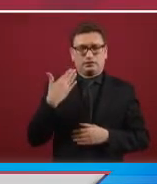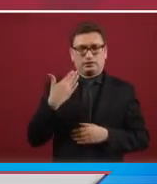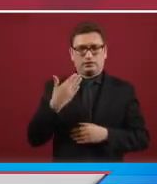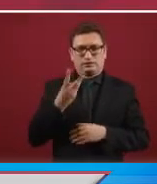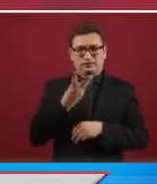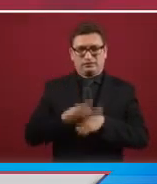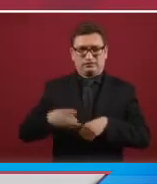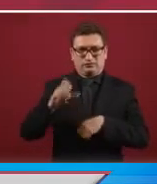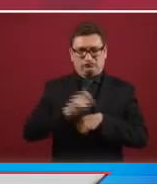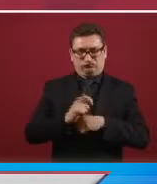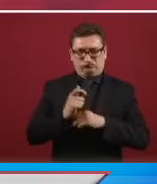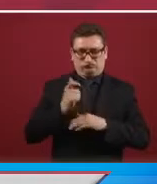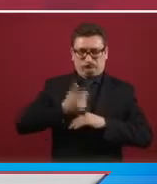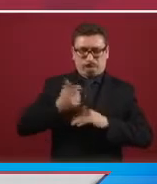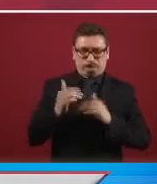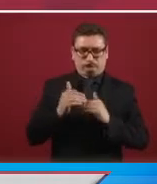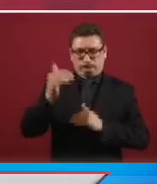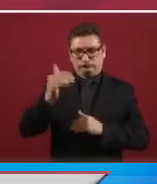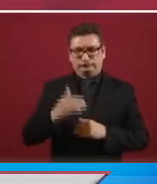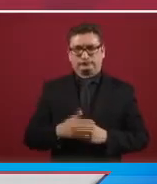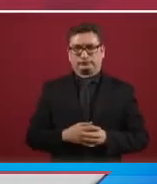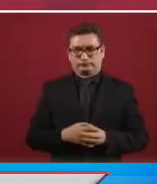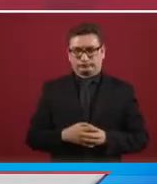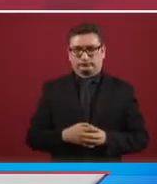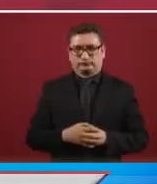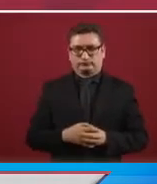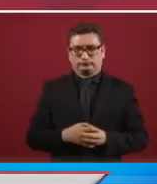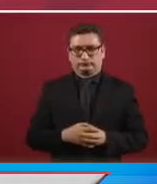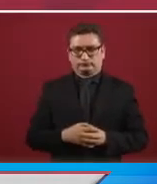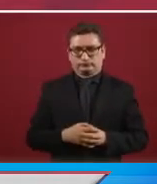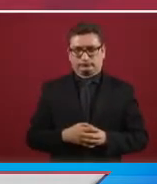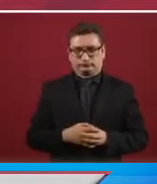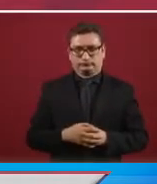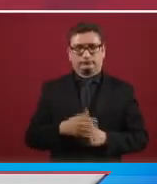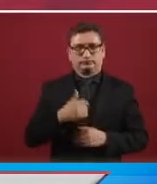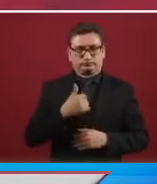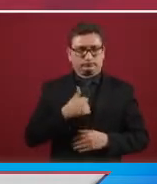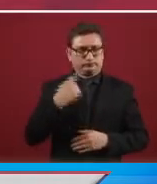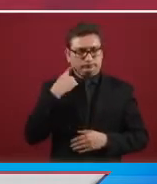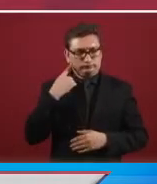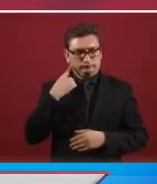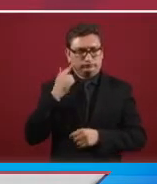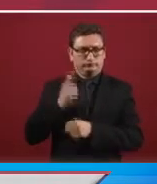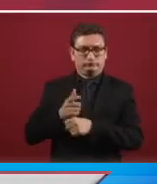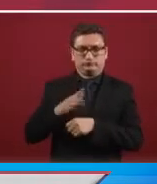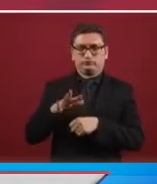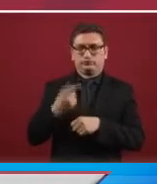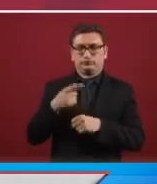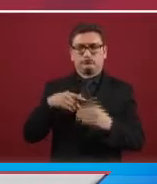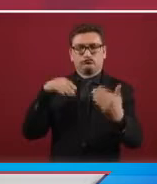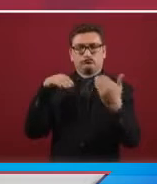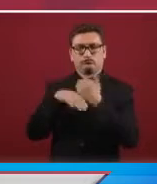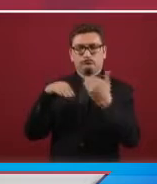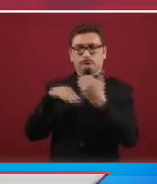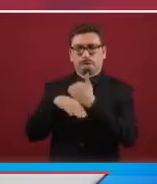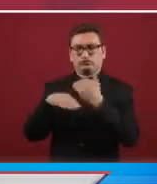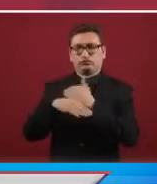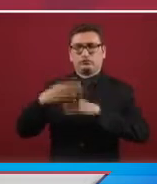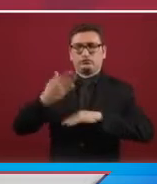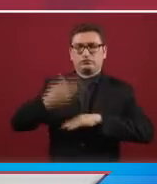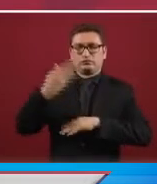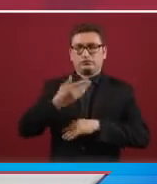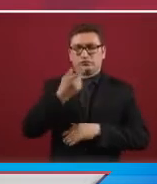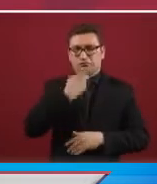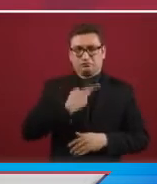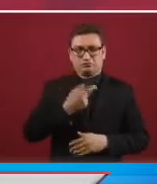rescatada por el gobierno de Zedillo, que alcanzó 700 millones de dólares y ahora será administrada con honestidad y no aumentará la tarifa por encima de